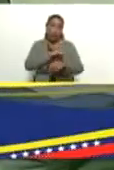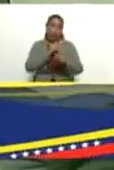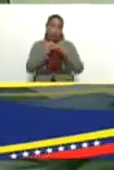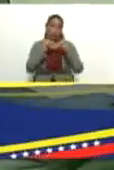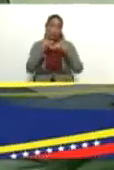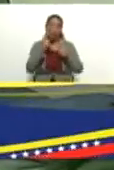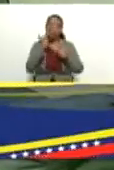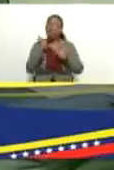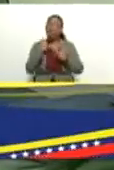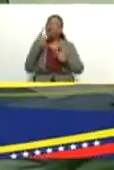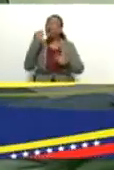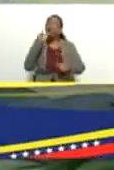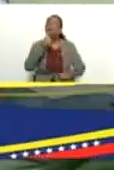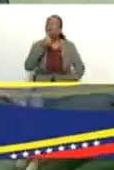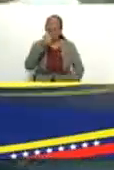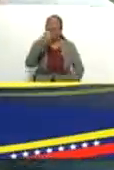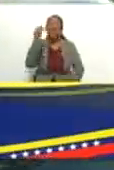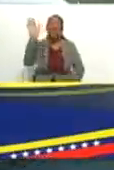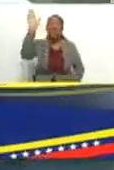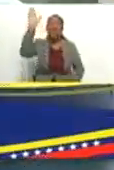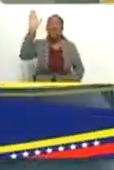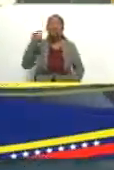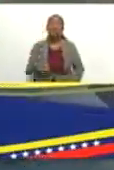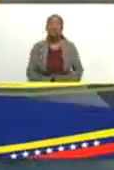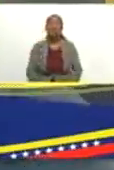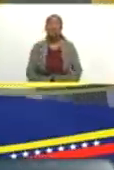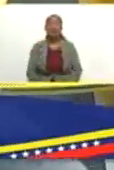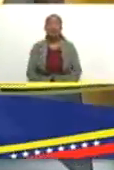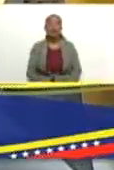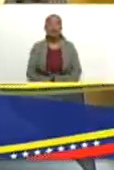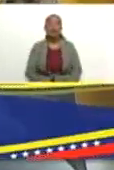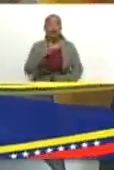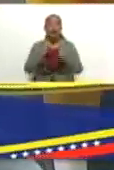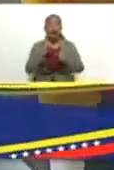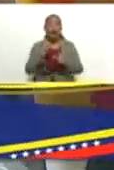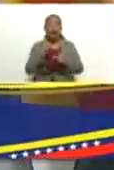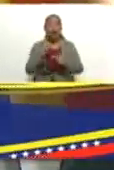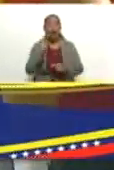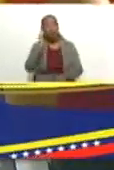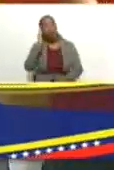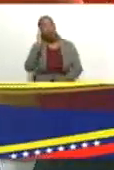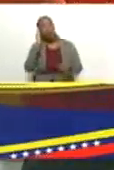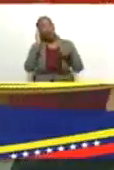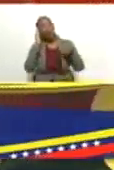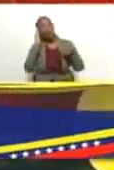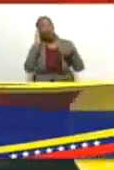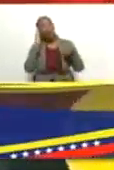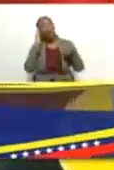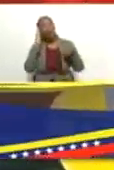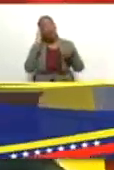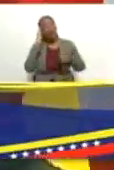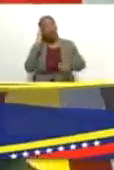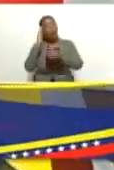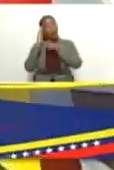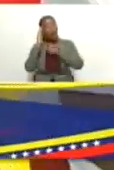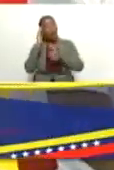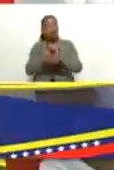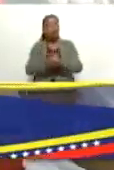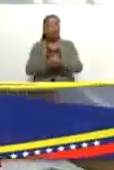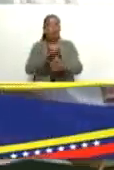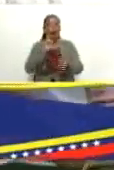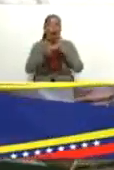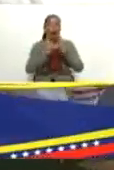que no. Levante la mano el que no. Algunos hasta duermen con las redes sociales pegadas aquí en el oído.